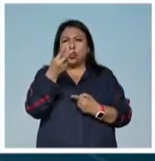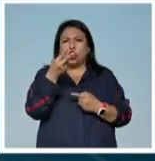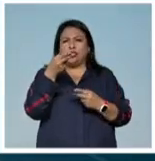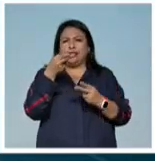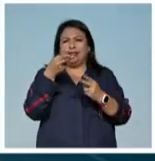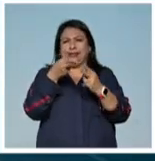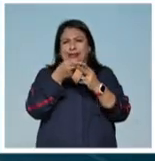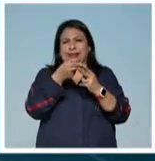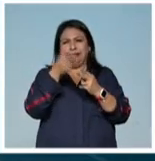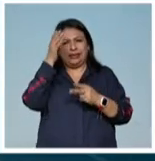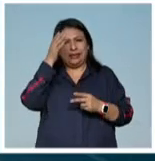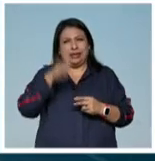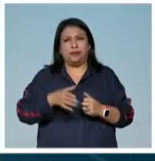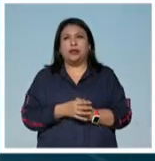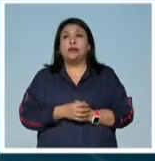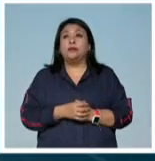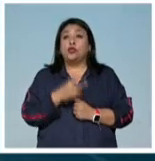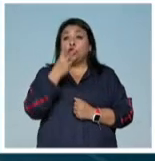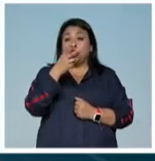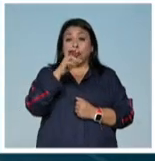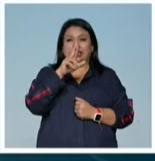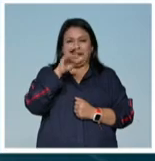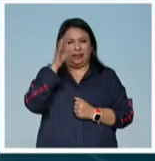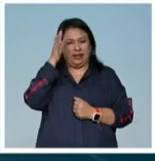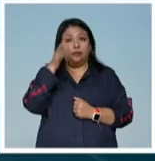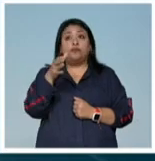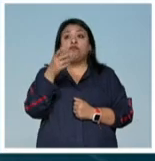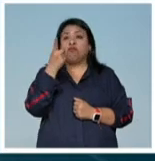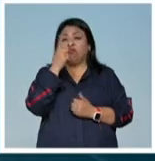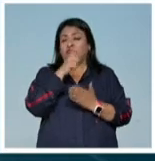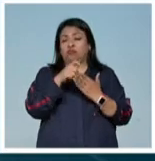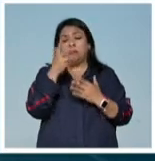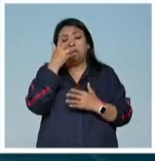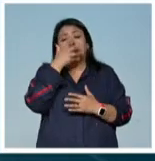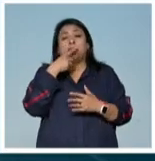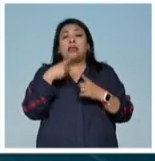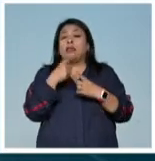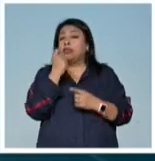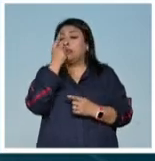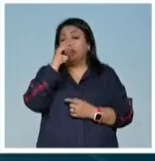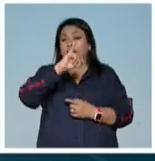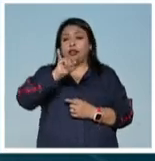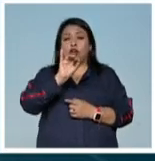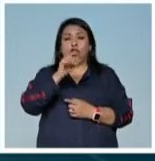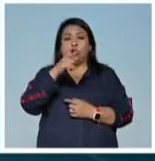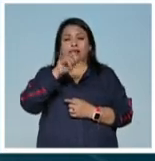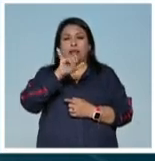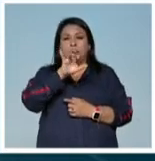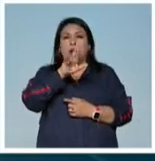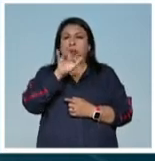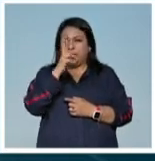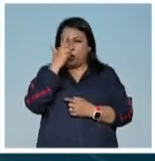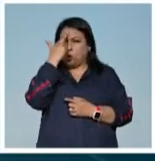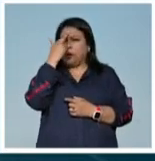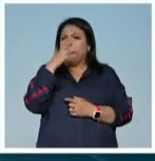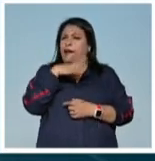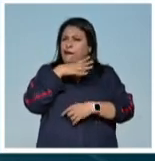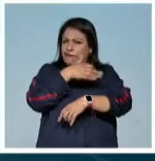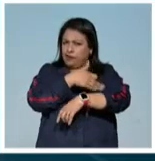Crímenes. Dos Crímenes es una obra maravillosa de Jorge Ibargüengoitia que nos recuerda que tener